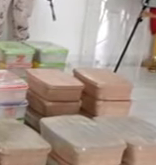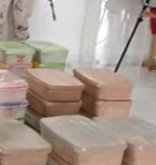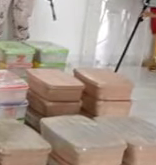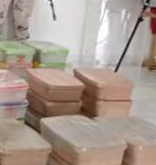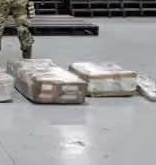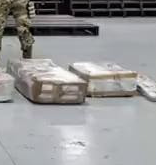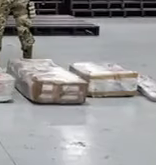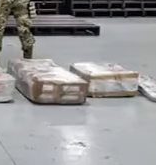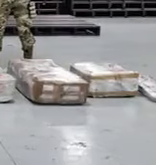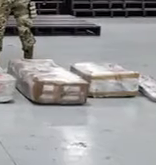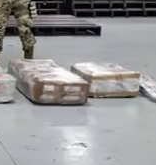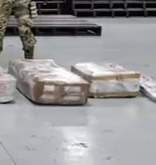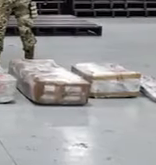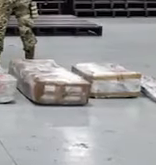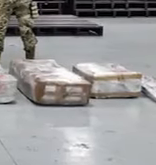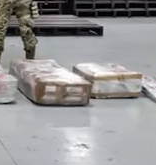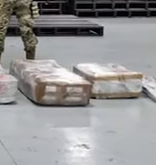incautación de 59.948